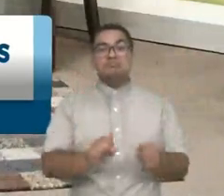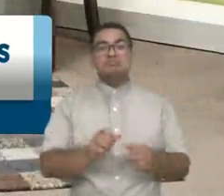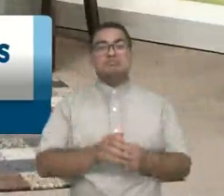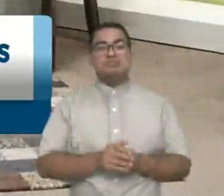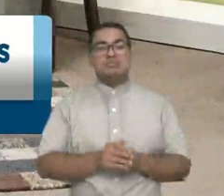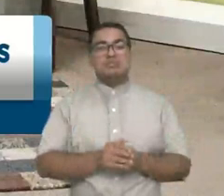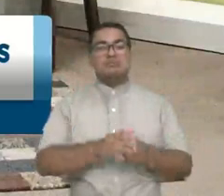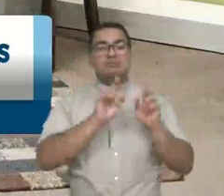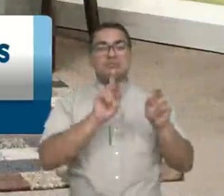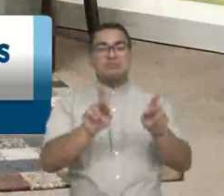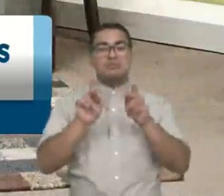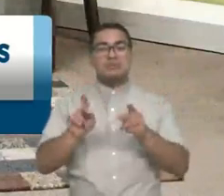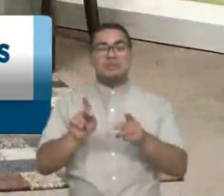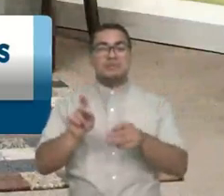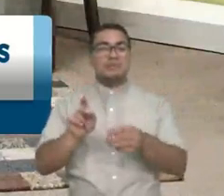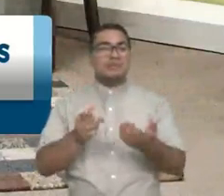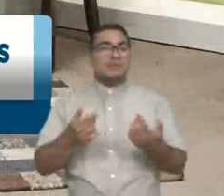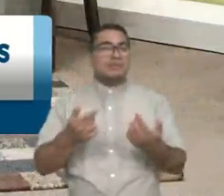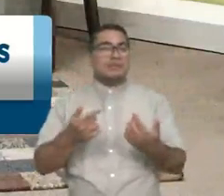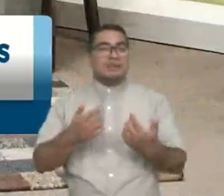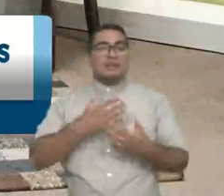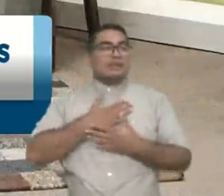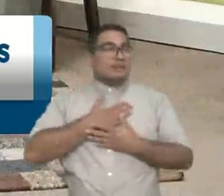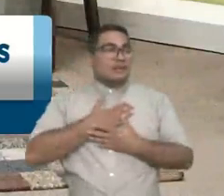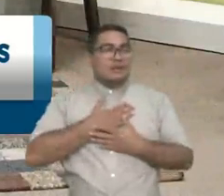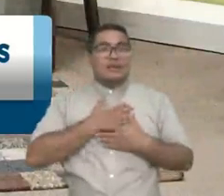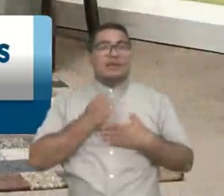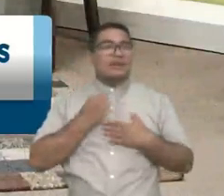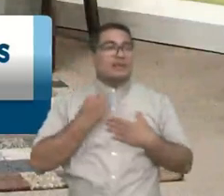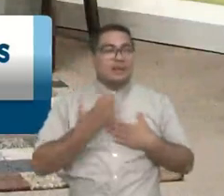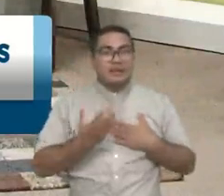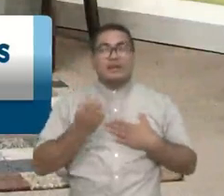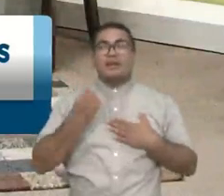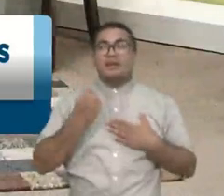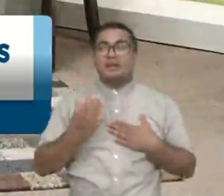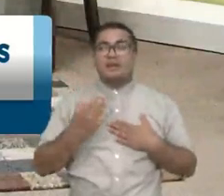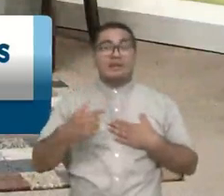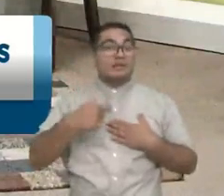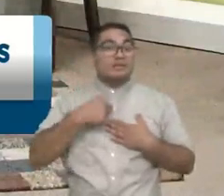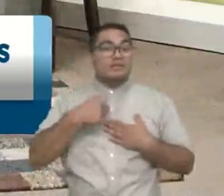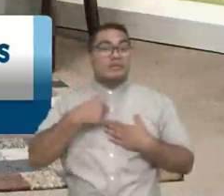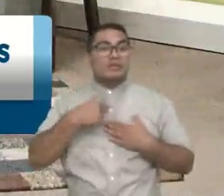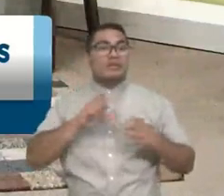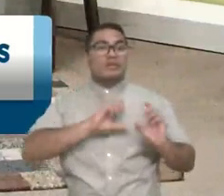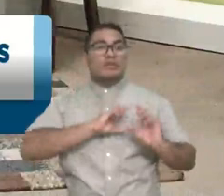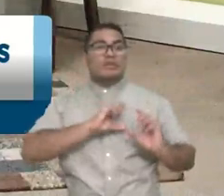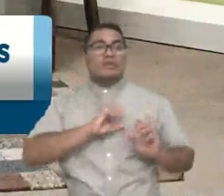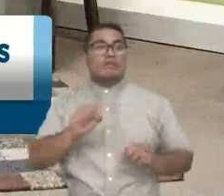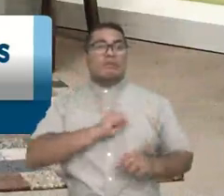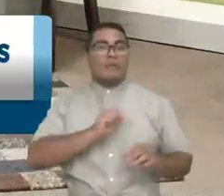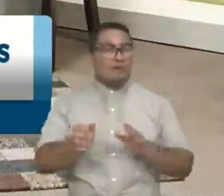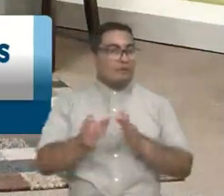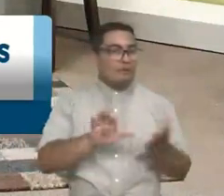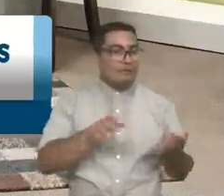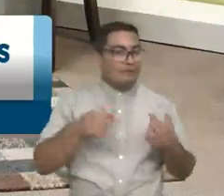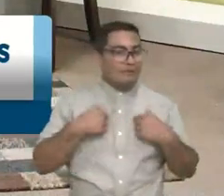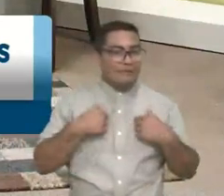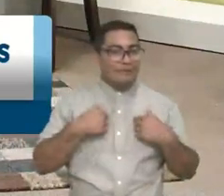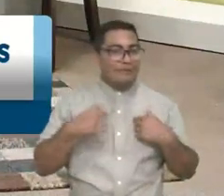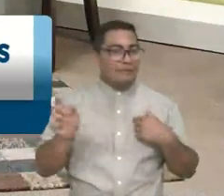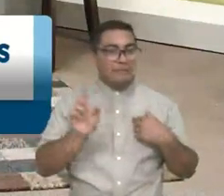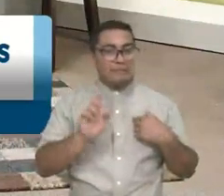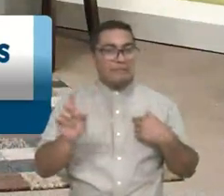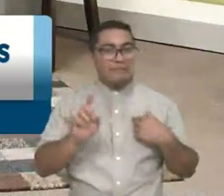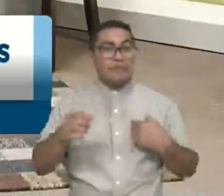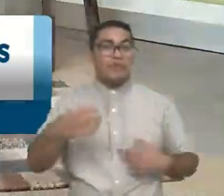Las personas tienen una sensación de que les duele el pecho, ¿ya? Entonces dice, me va a dar un infarto. Pero obviamente es que